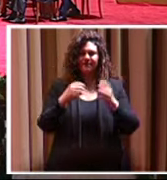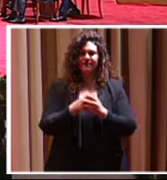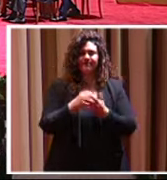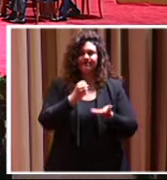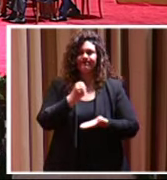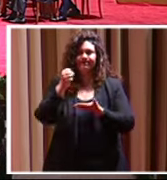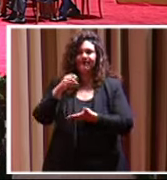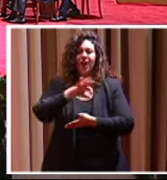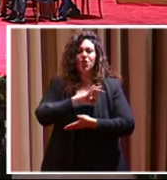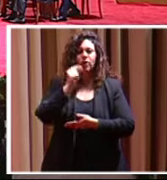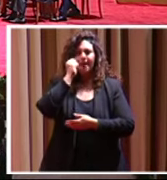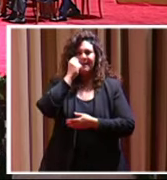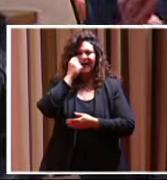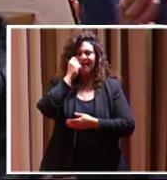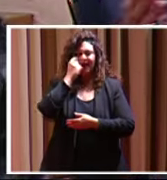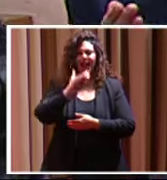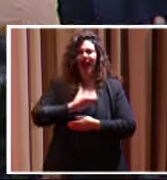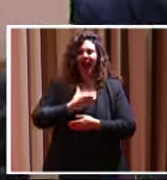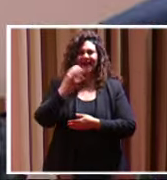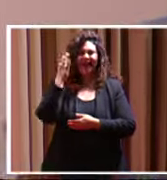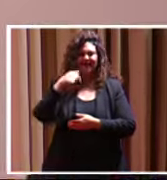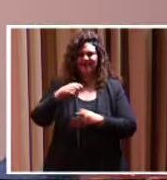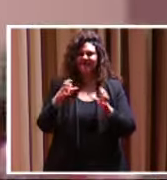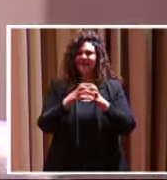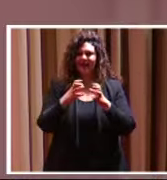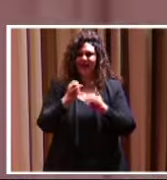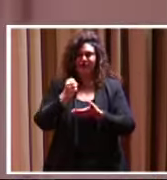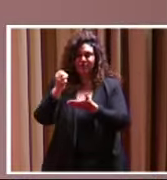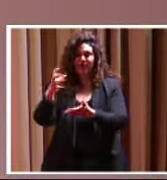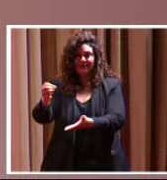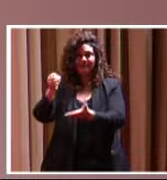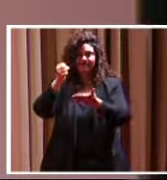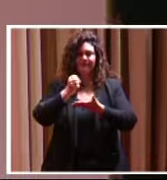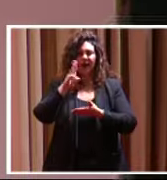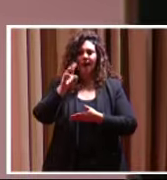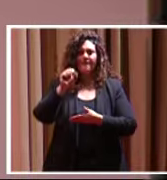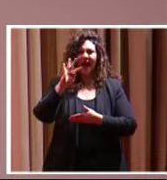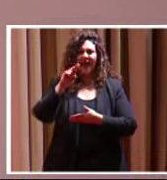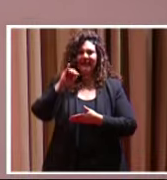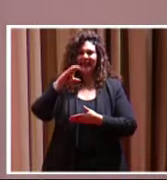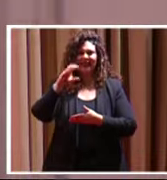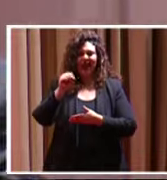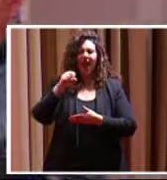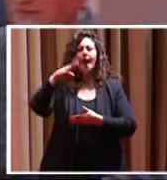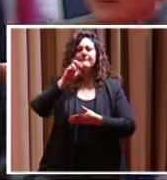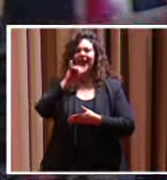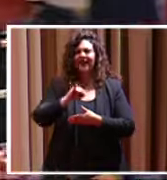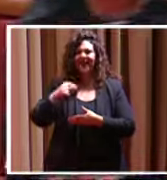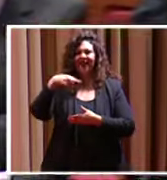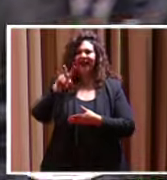Entrega doña Marifran Carazo, alcaldesa de Granada. Recoge Patricia Pérez Guerrero.